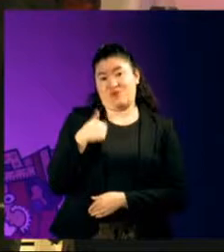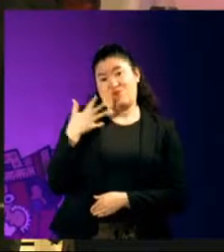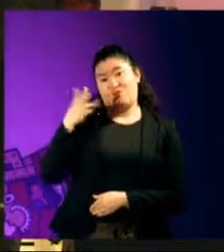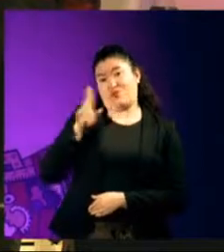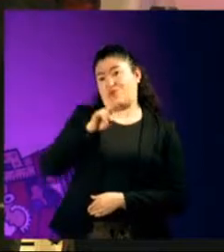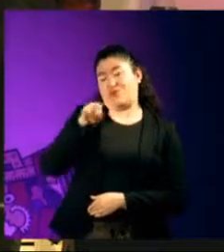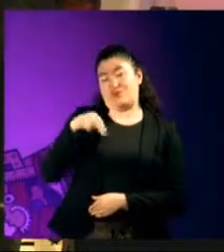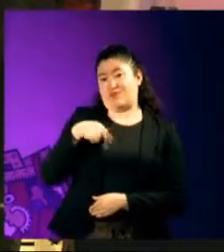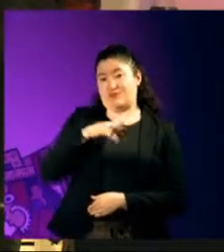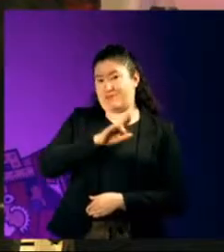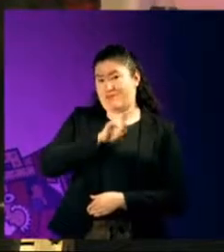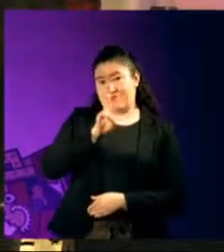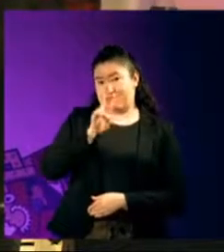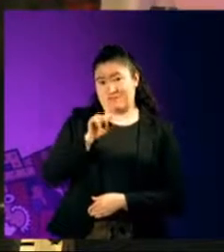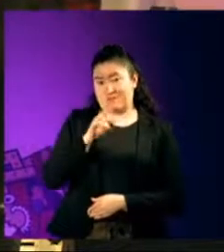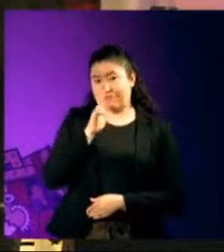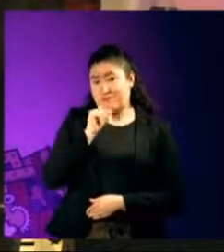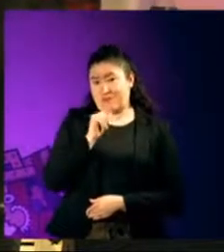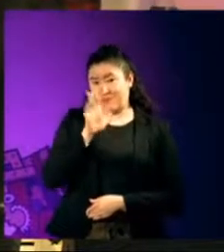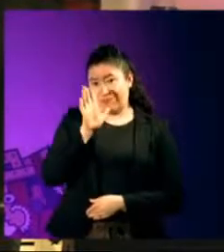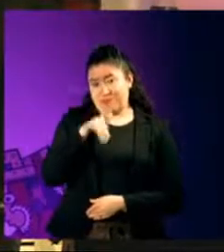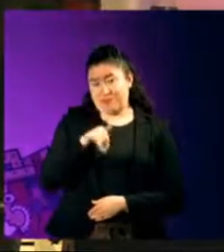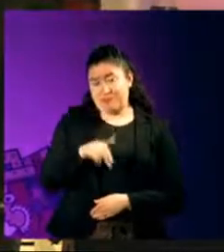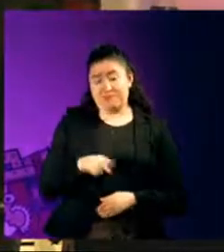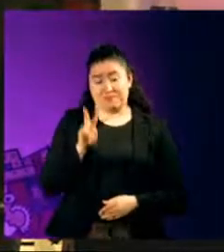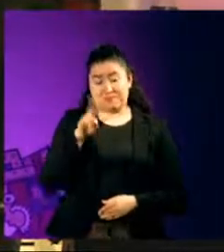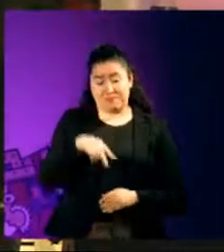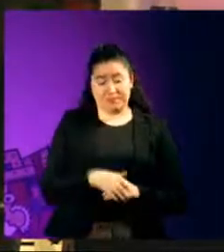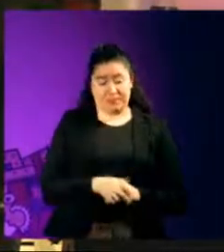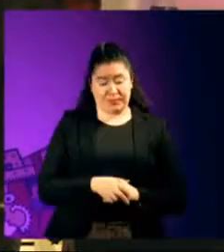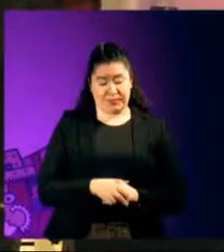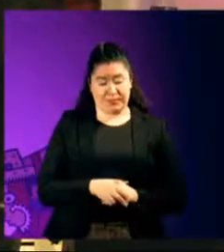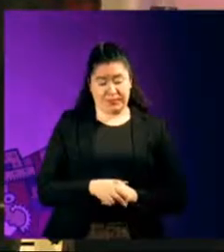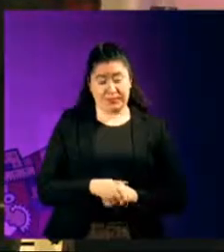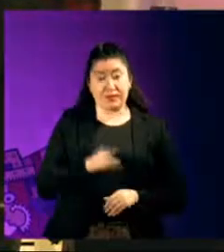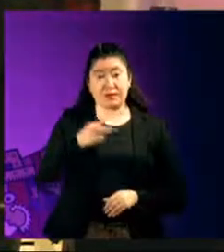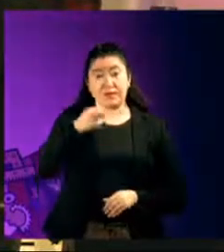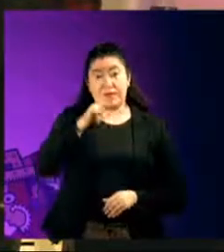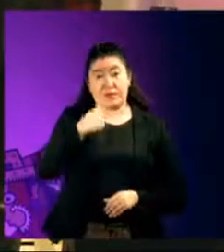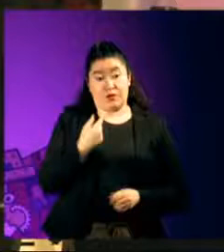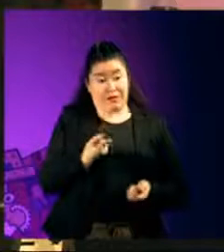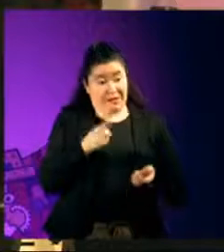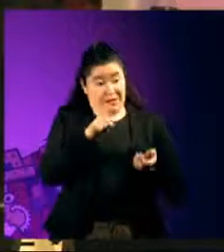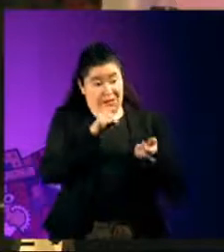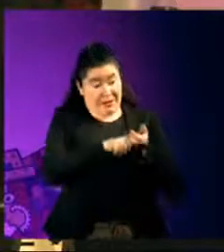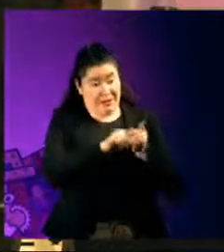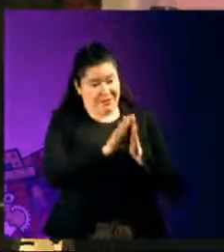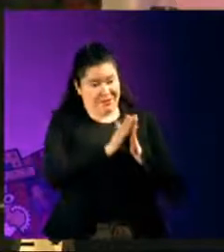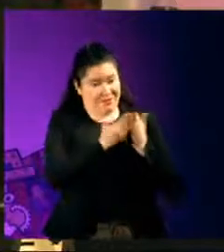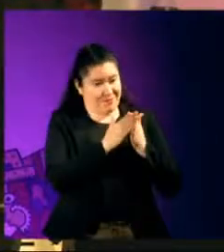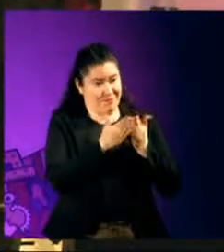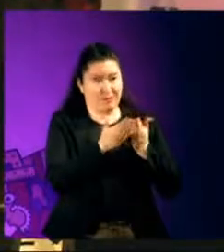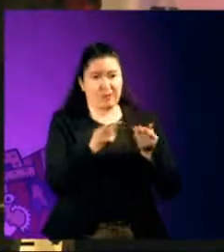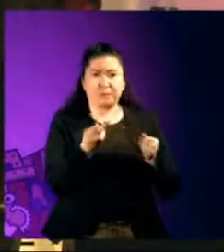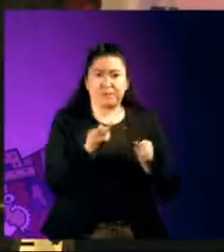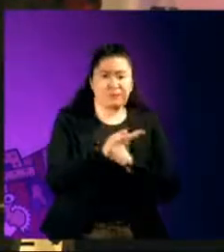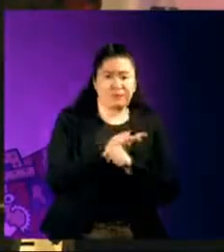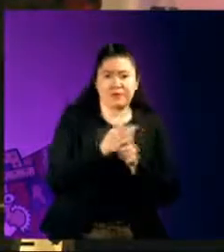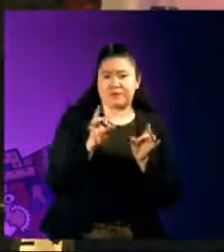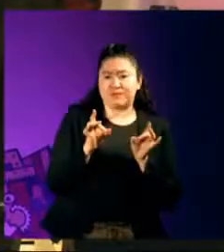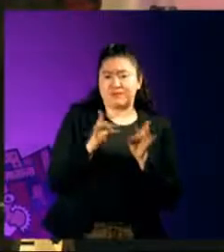digamos como me imagino que es y si eres parte de el sistema literario acabas